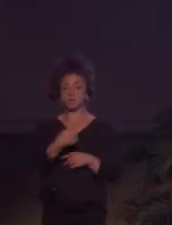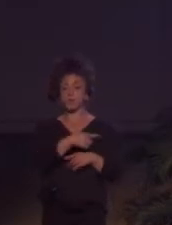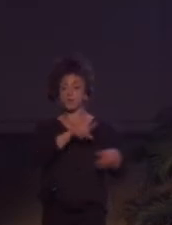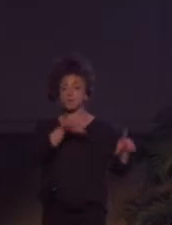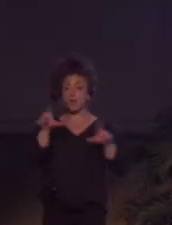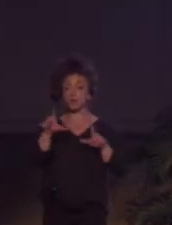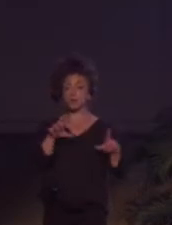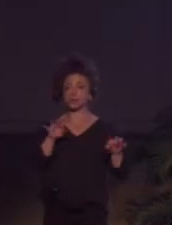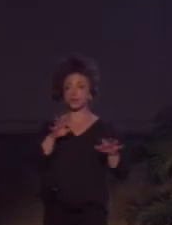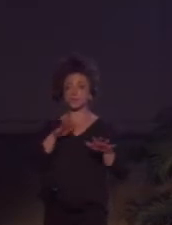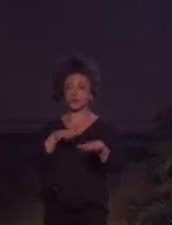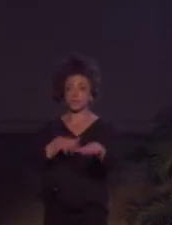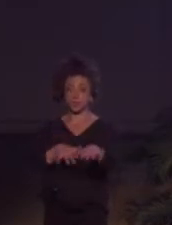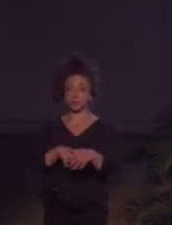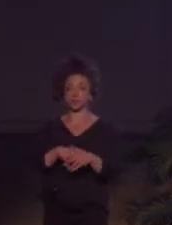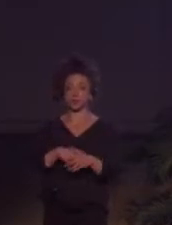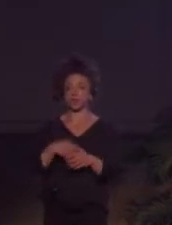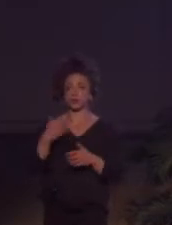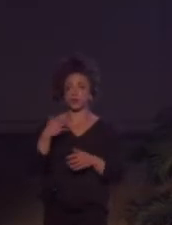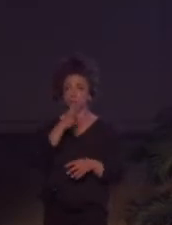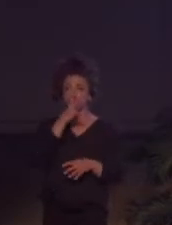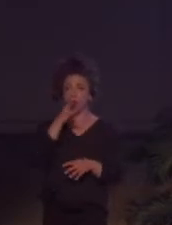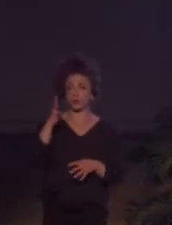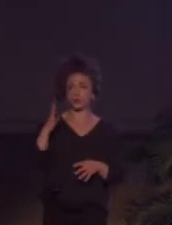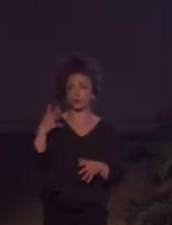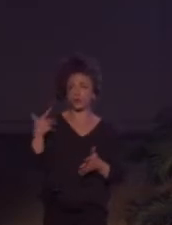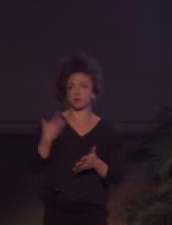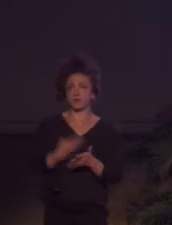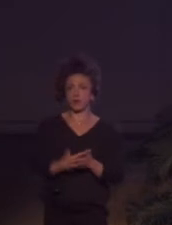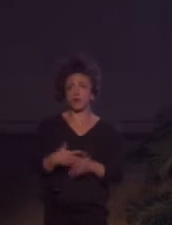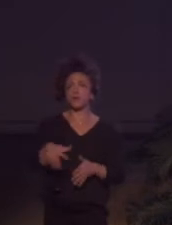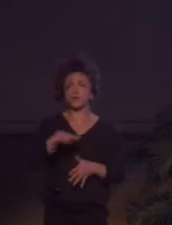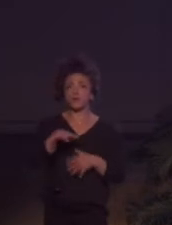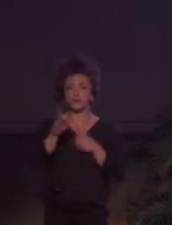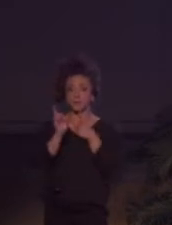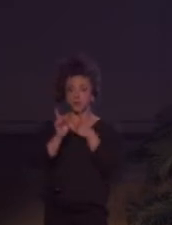ematen dena, azaroak batean, veganismoaren egunean, eta